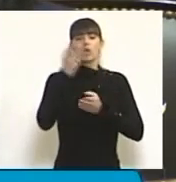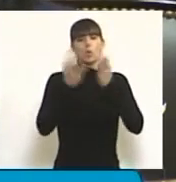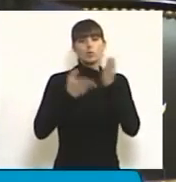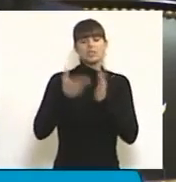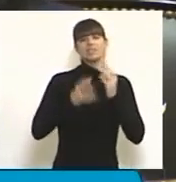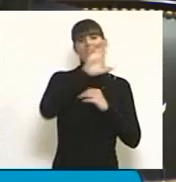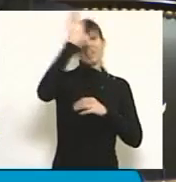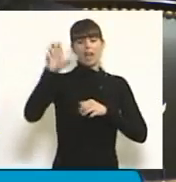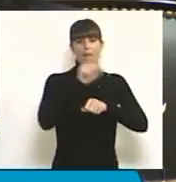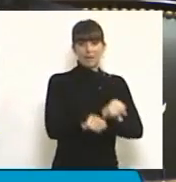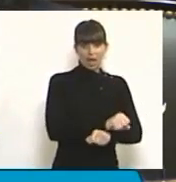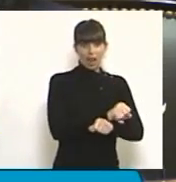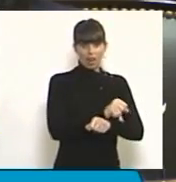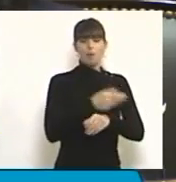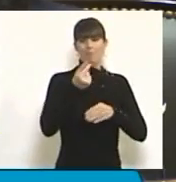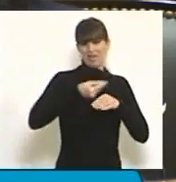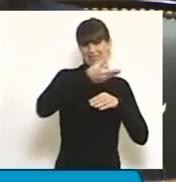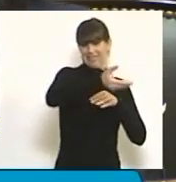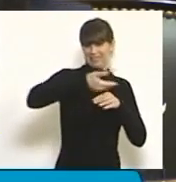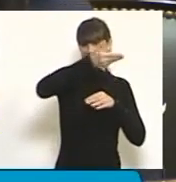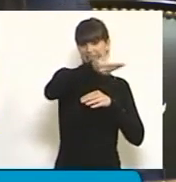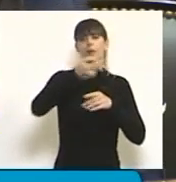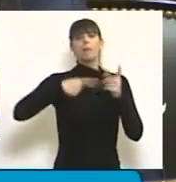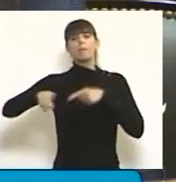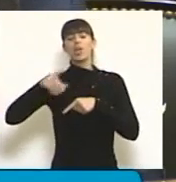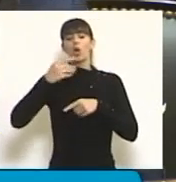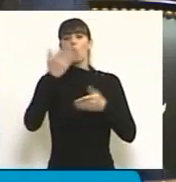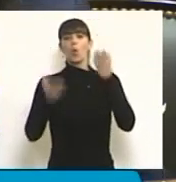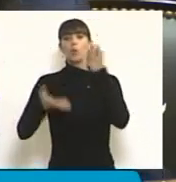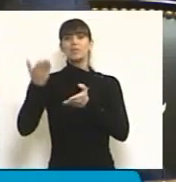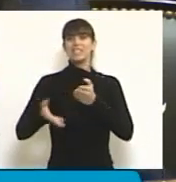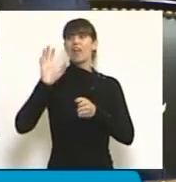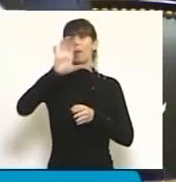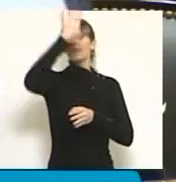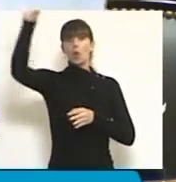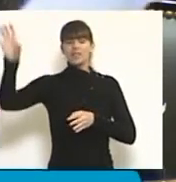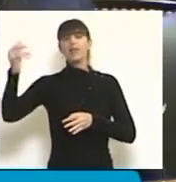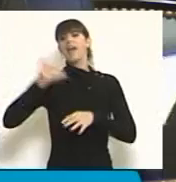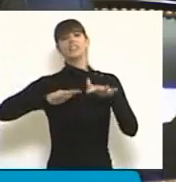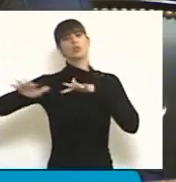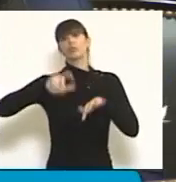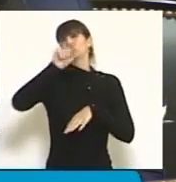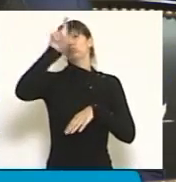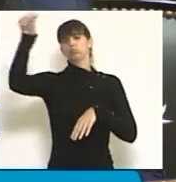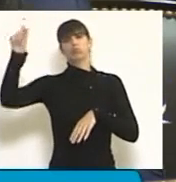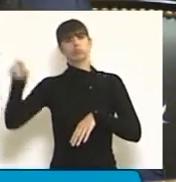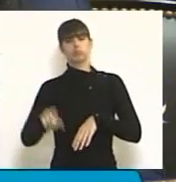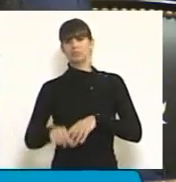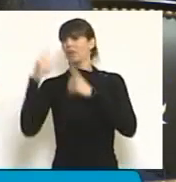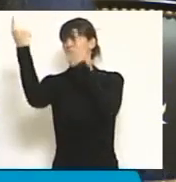penal, las justicias provinciales viven su propia realidad, que es